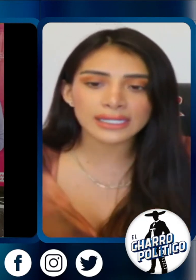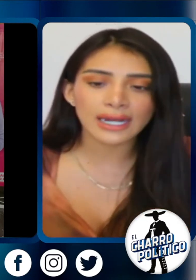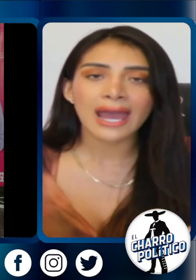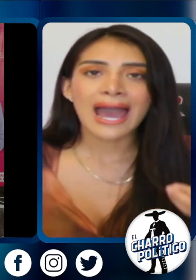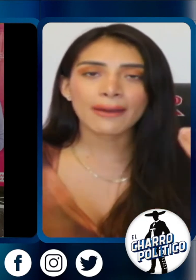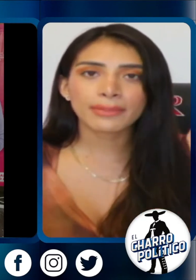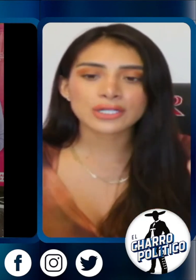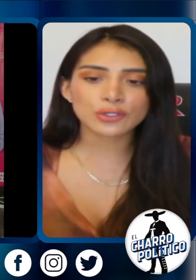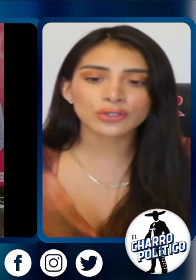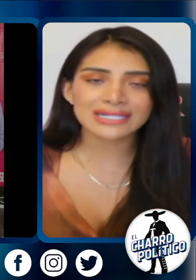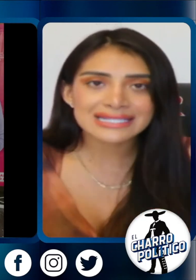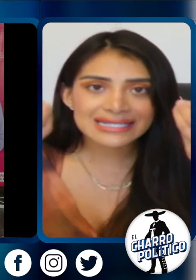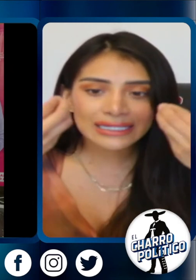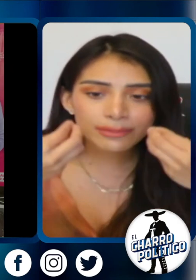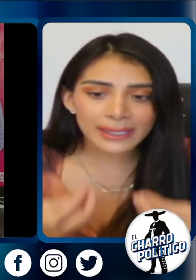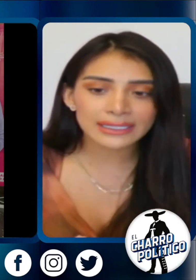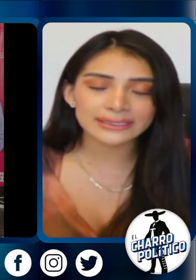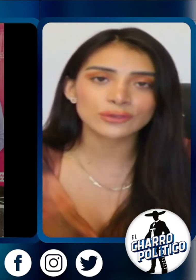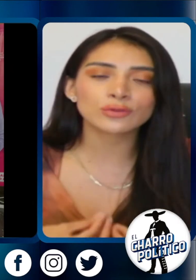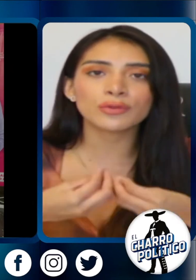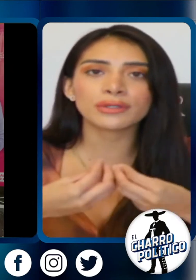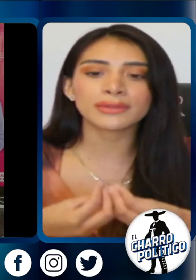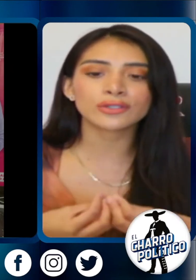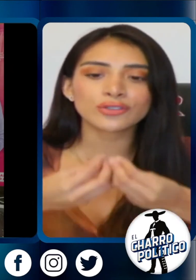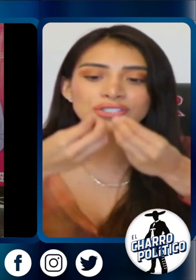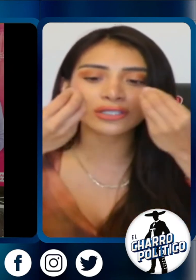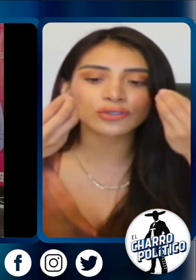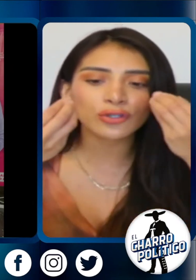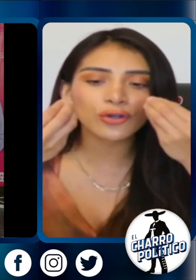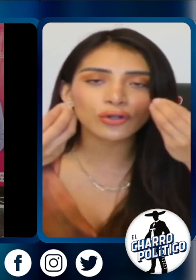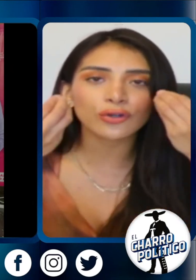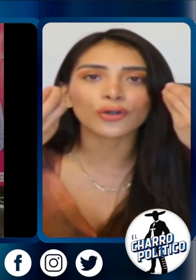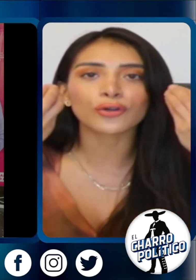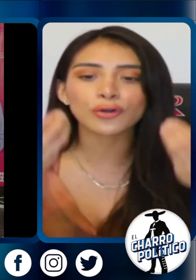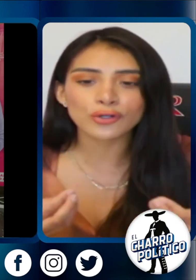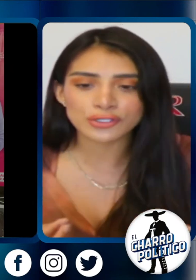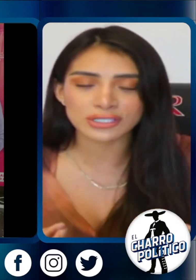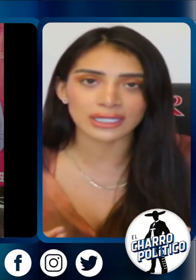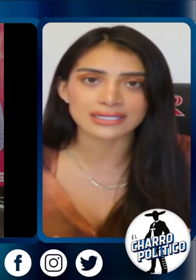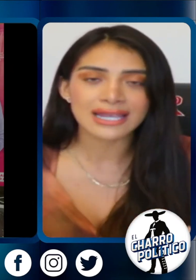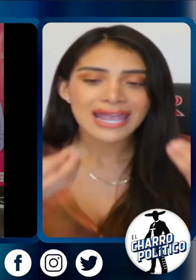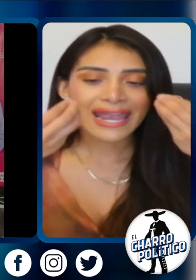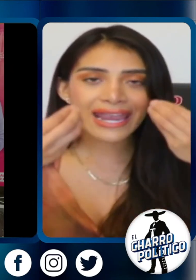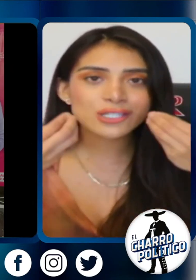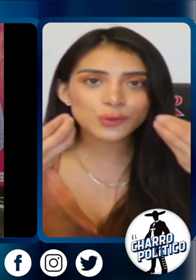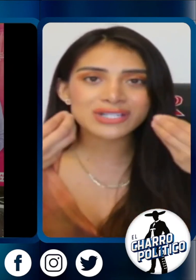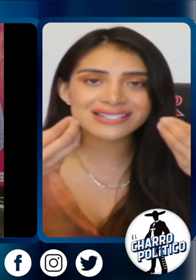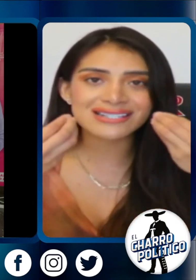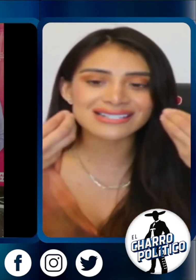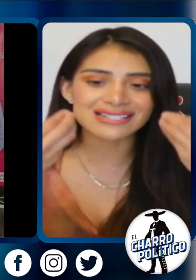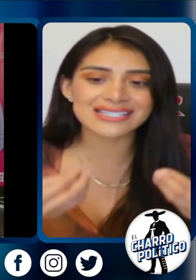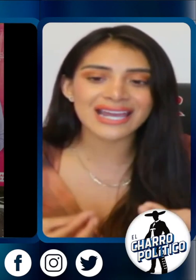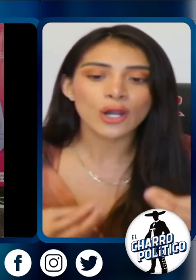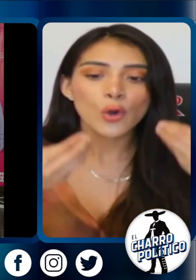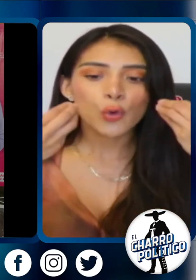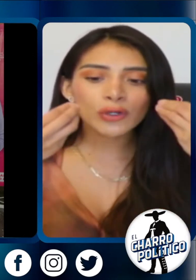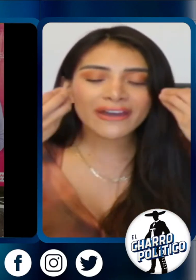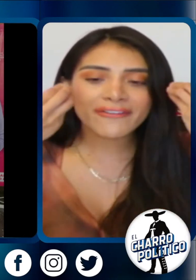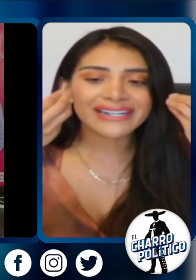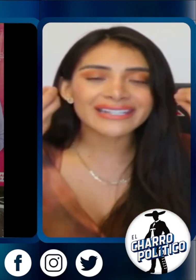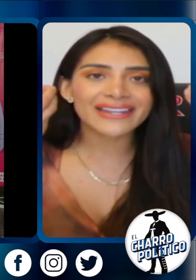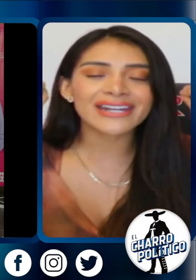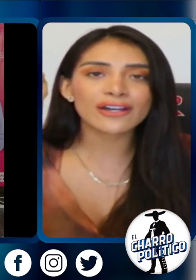convencer a personas de ser parte de un movimiento si no lo conoces. Eso es esencial,